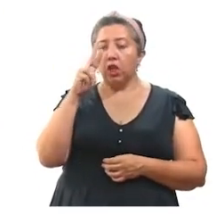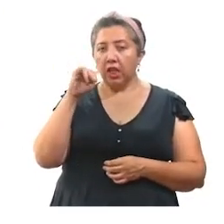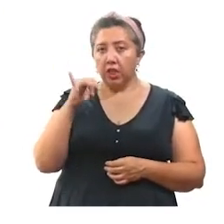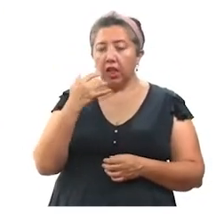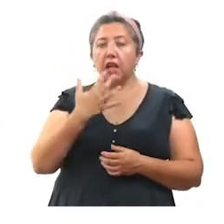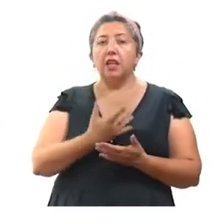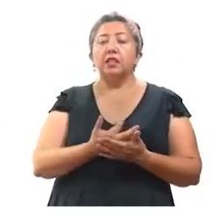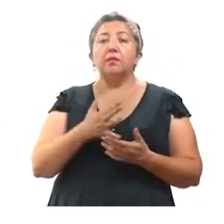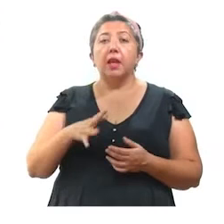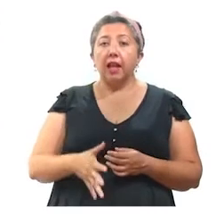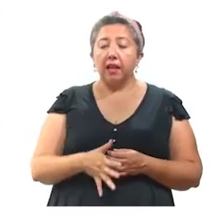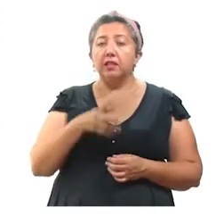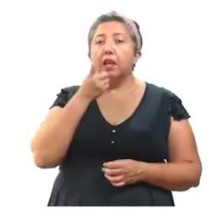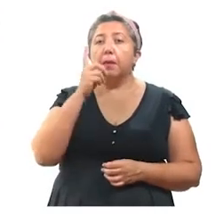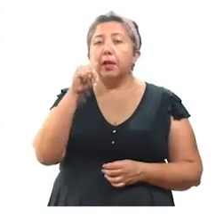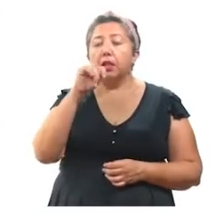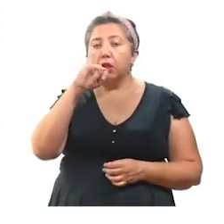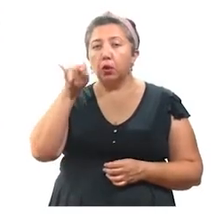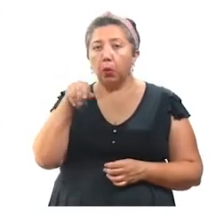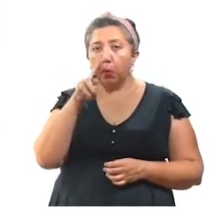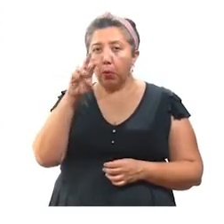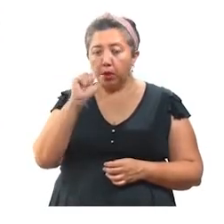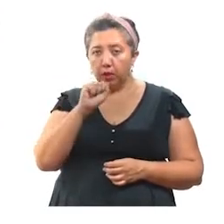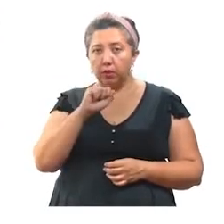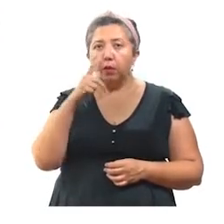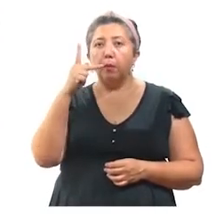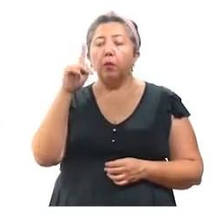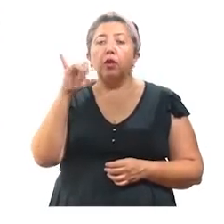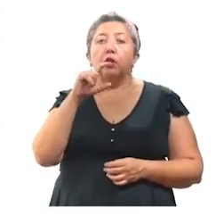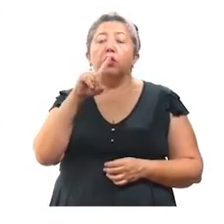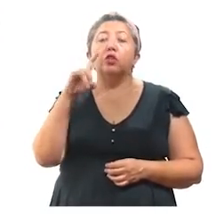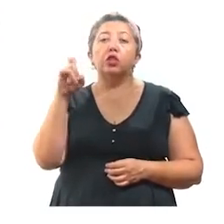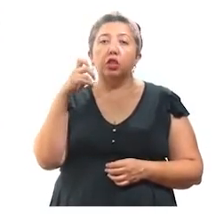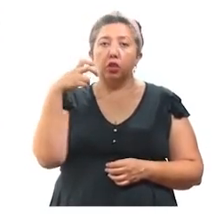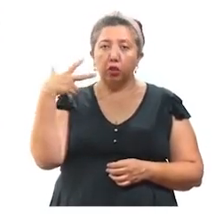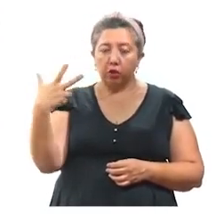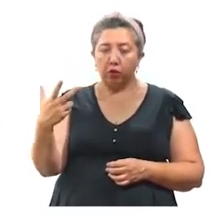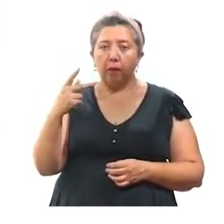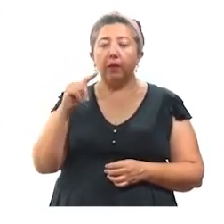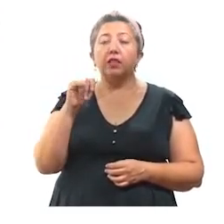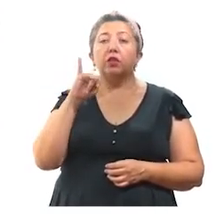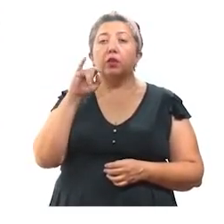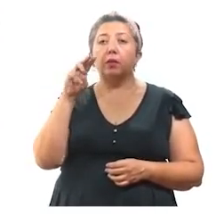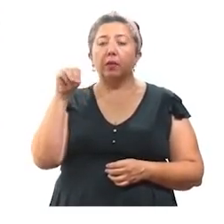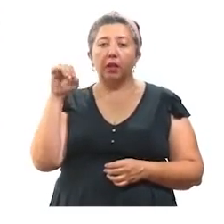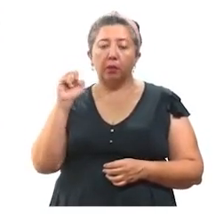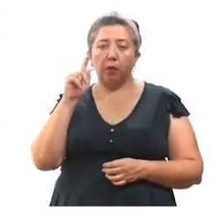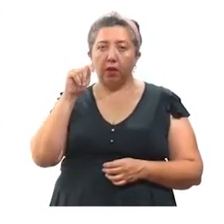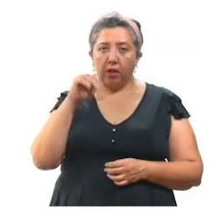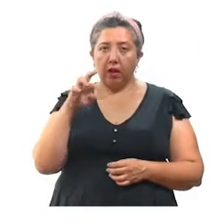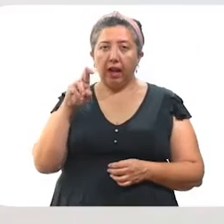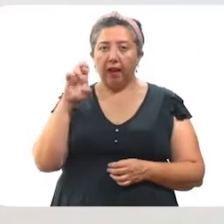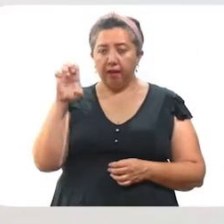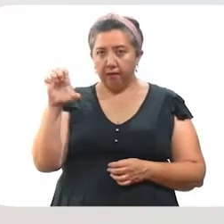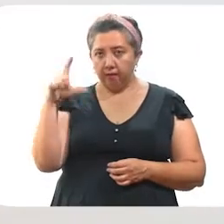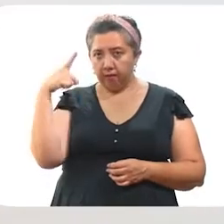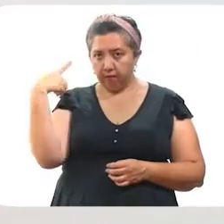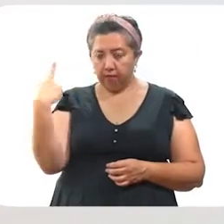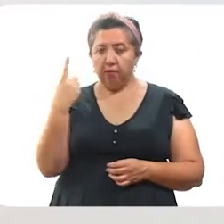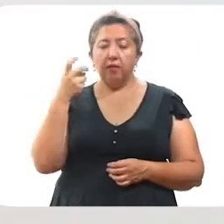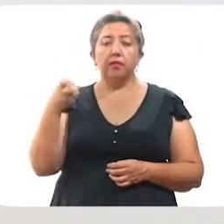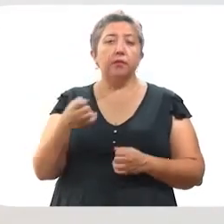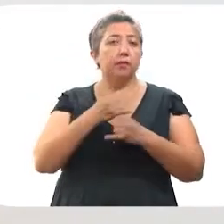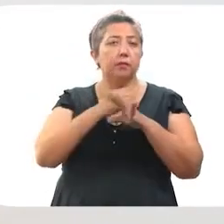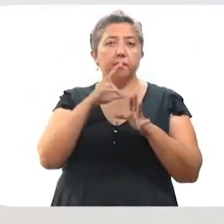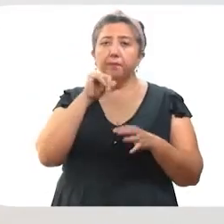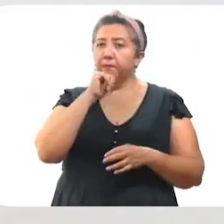esperanza benito juárez norte polígono 108 francisco y madero y montreal 1 en este parte médico